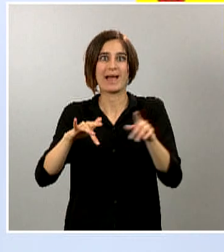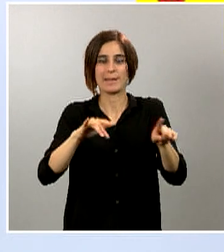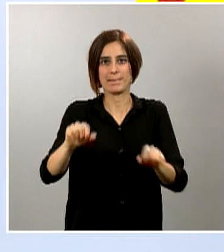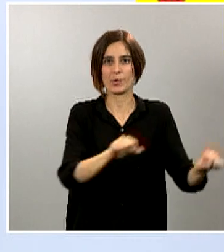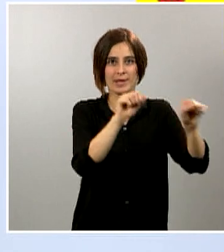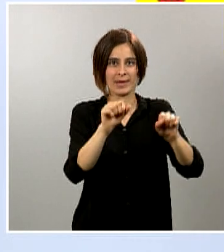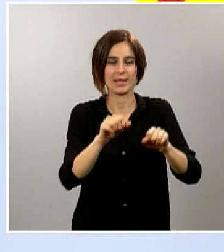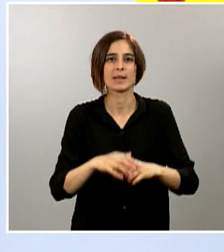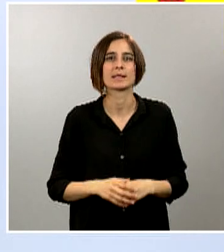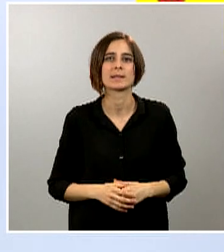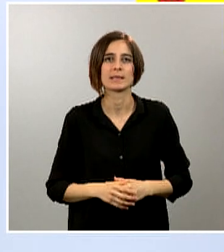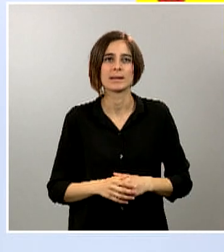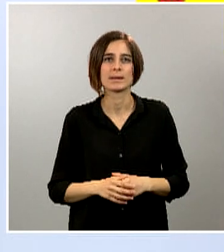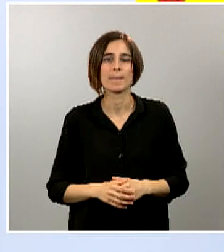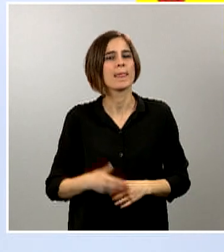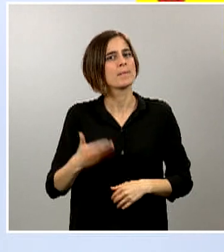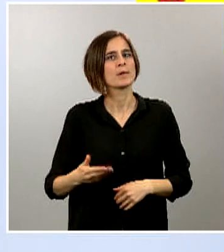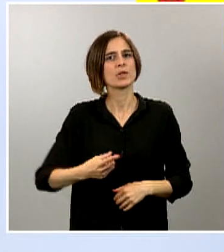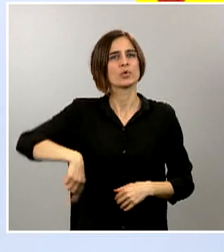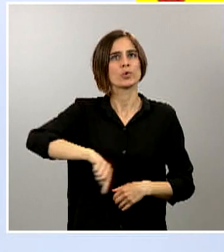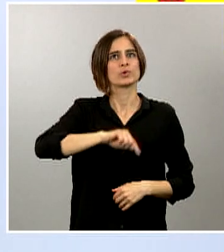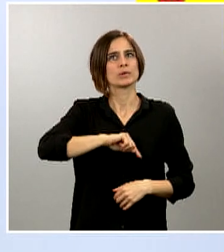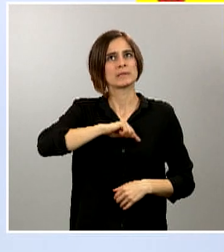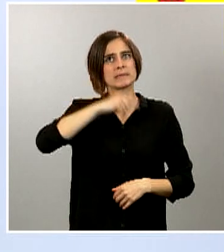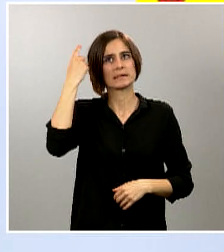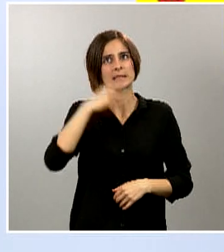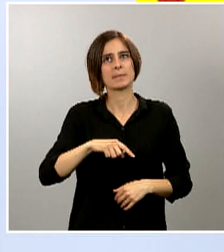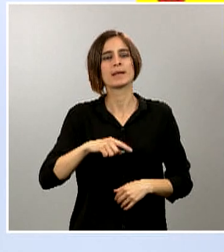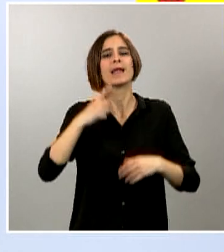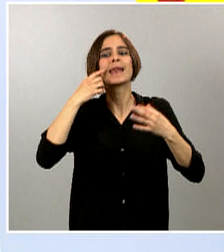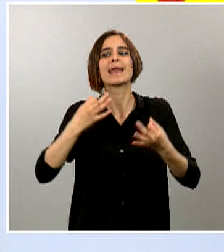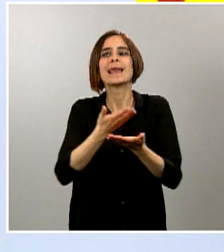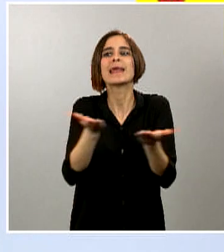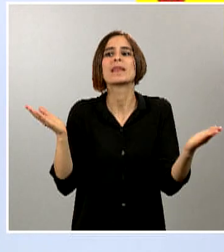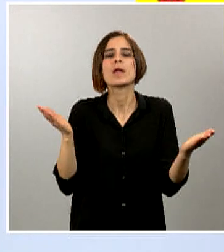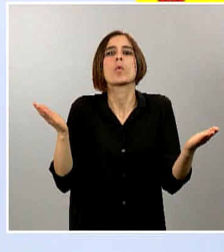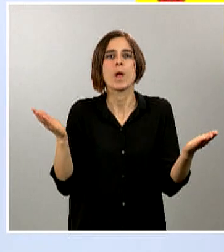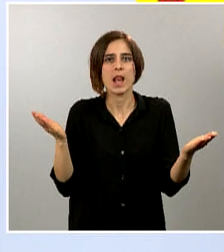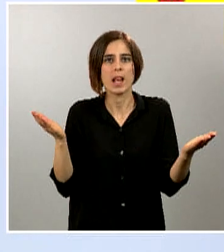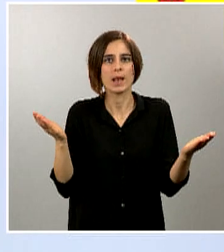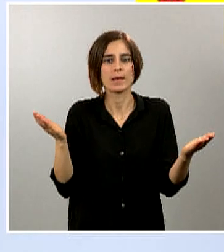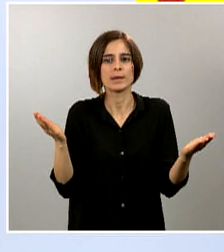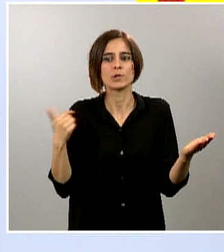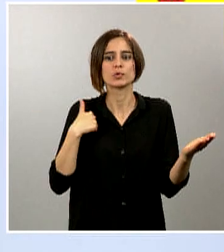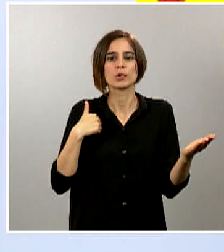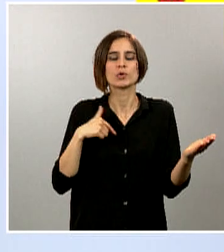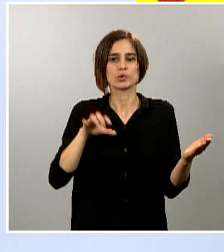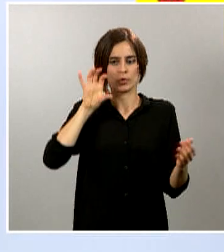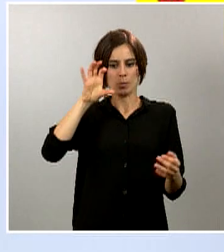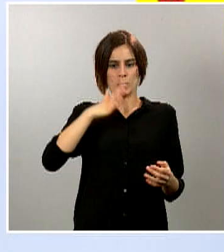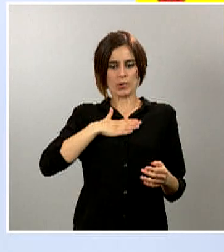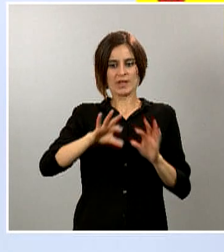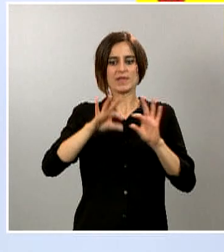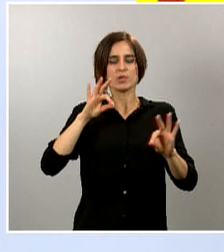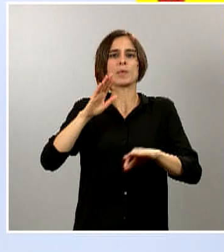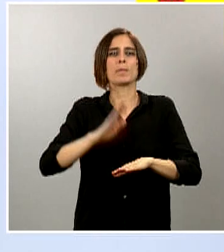seamos conscientes de cuál es la realidad que enfrentamos y por qué lo hacemos como país. Esa toma de conciencia